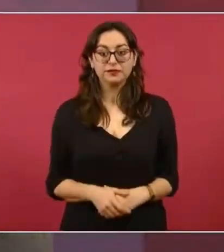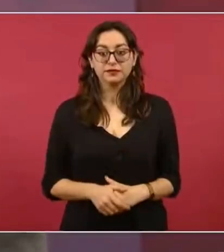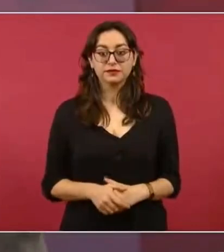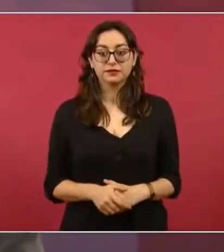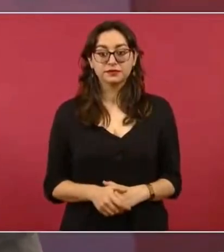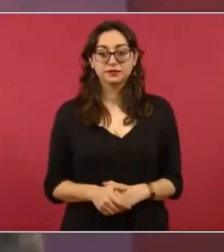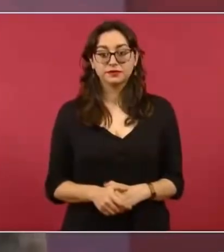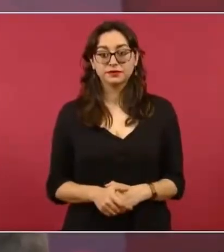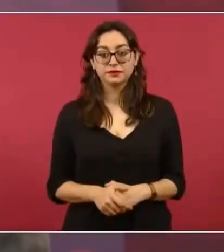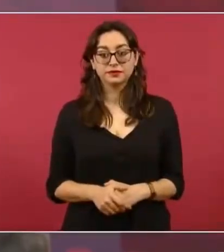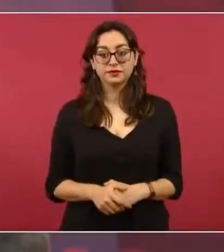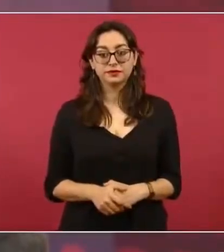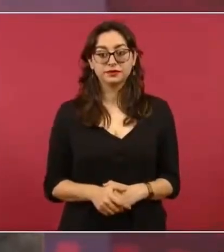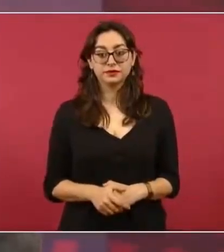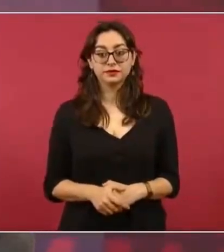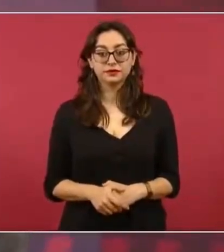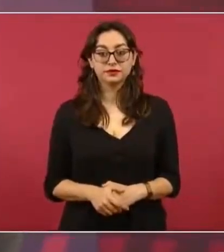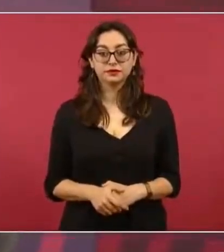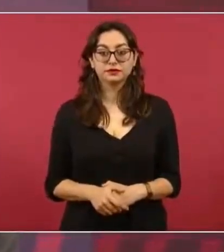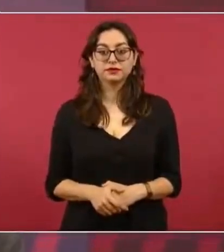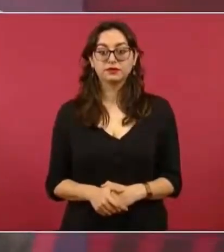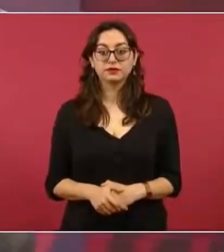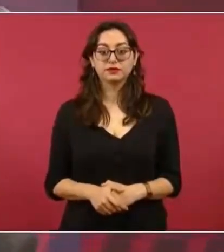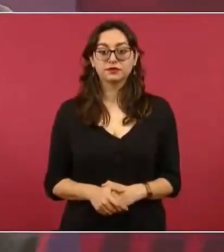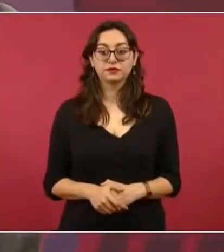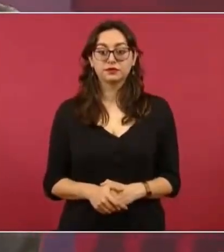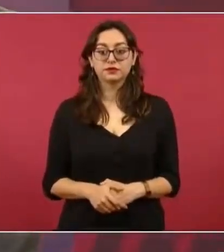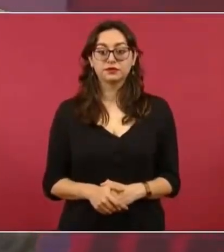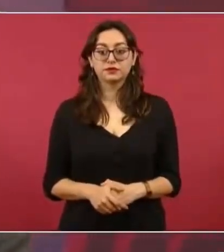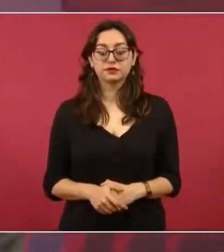Es cuando lo material